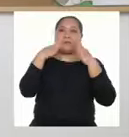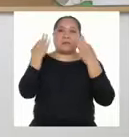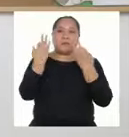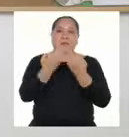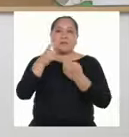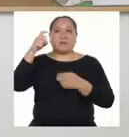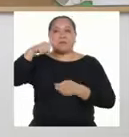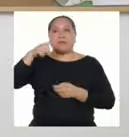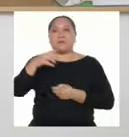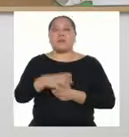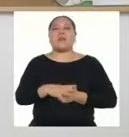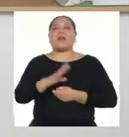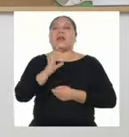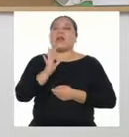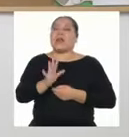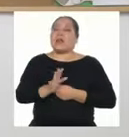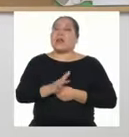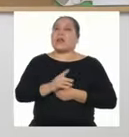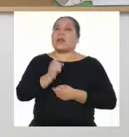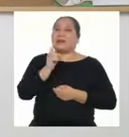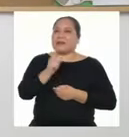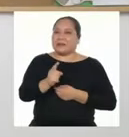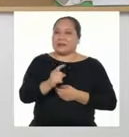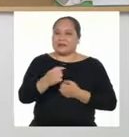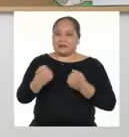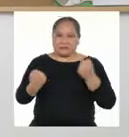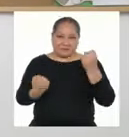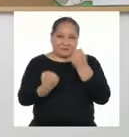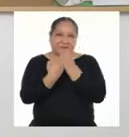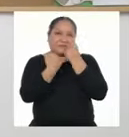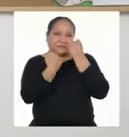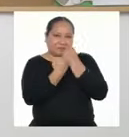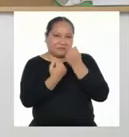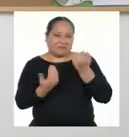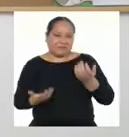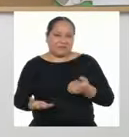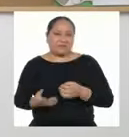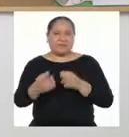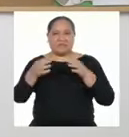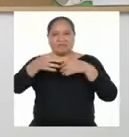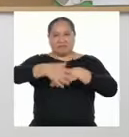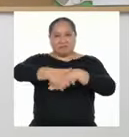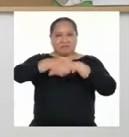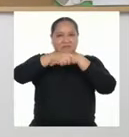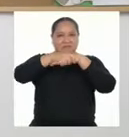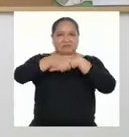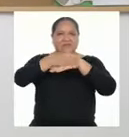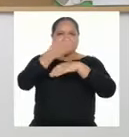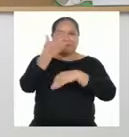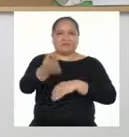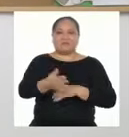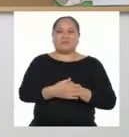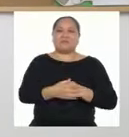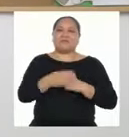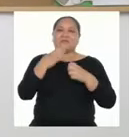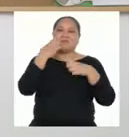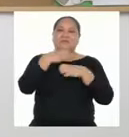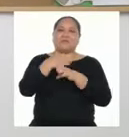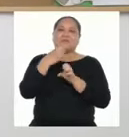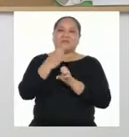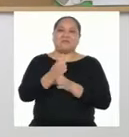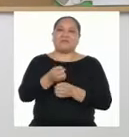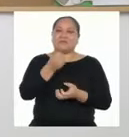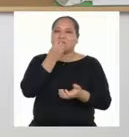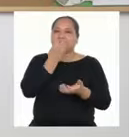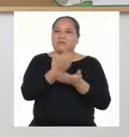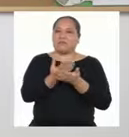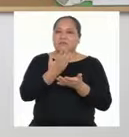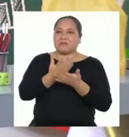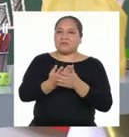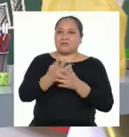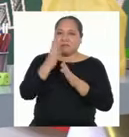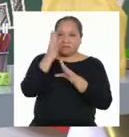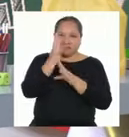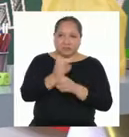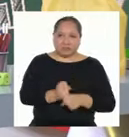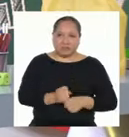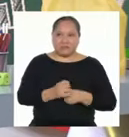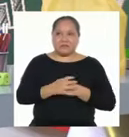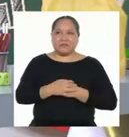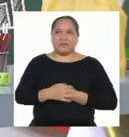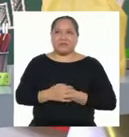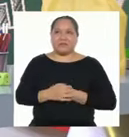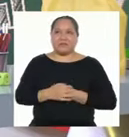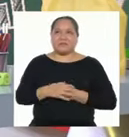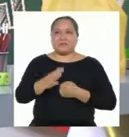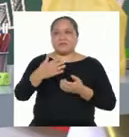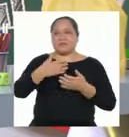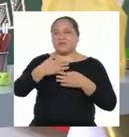necesite. Ah, ejerciendo la solidaridad. Te felicito. Hay que crear buenas costumbres.